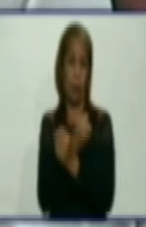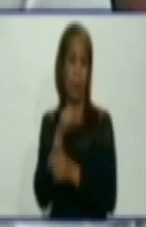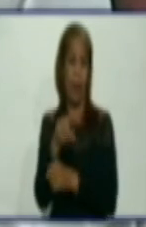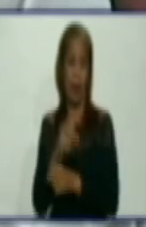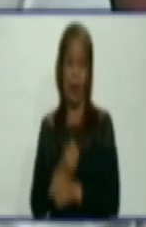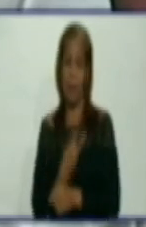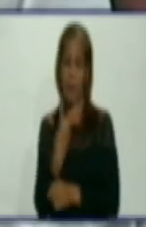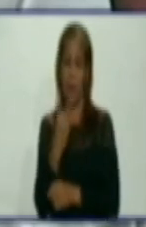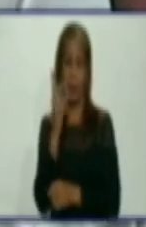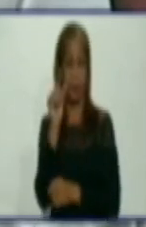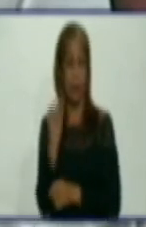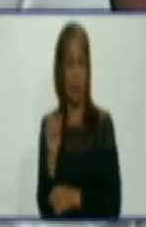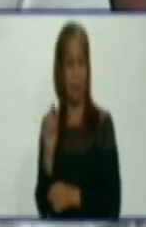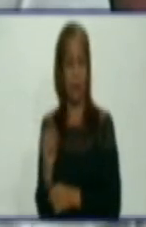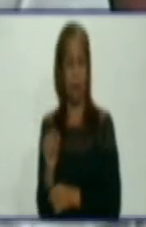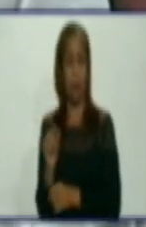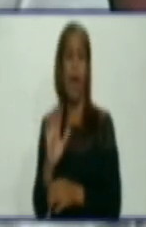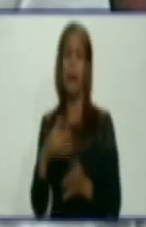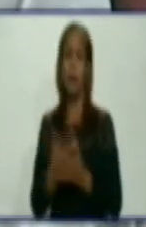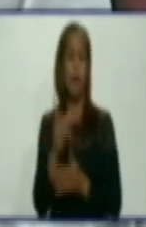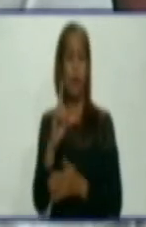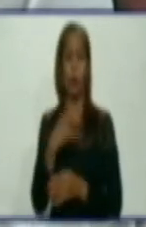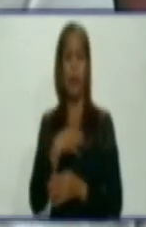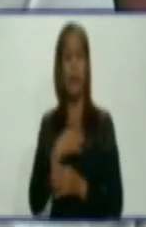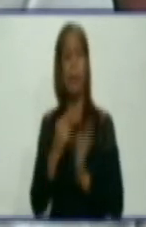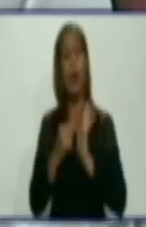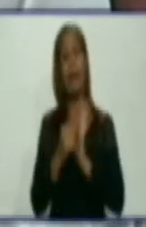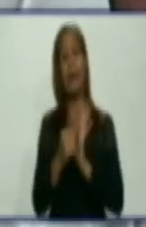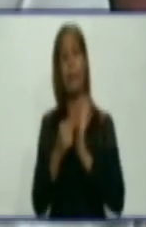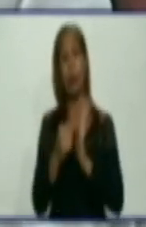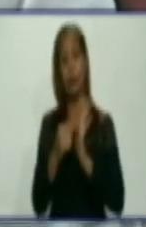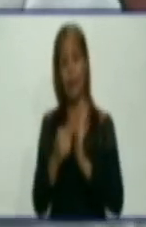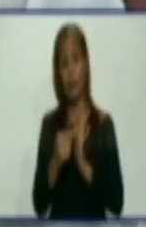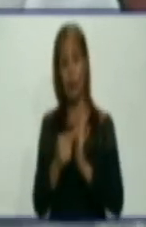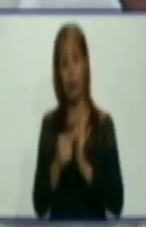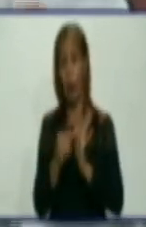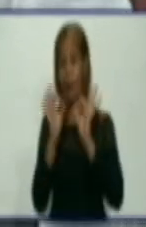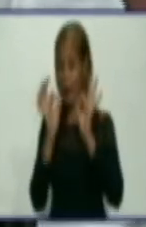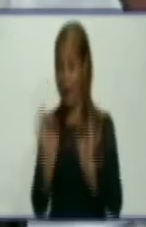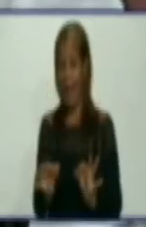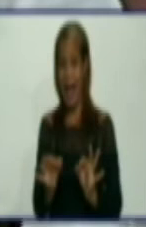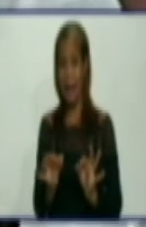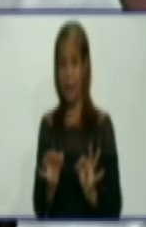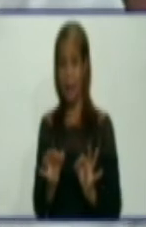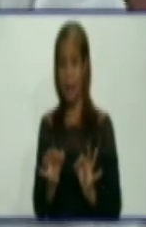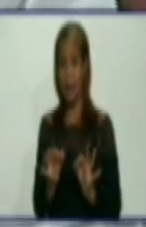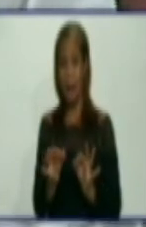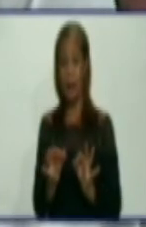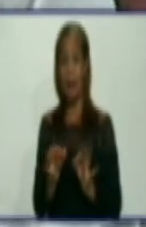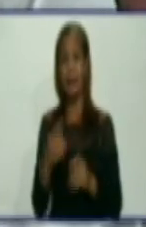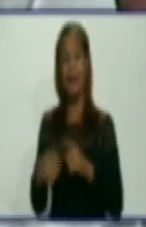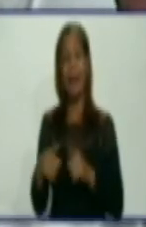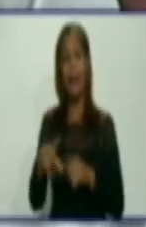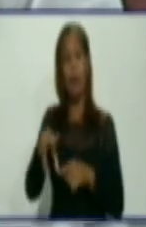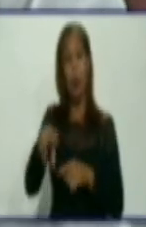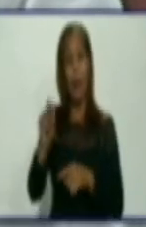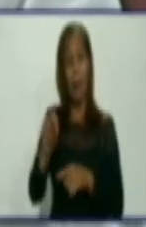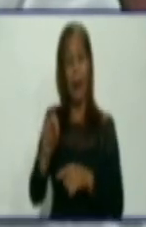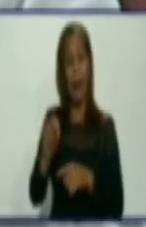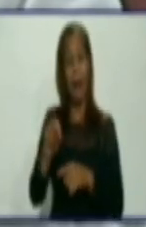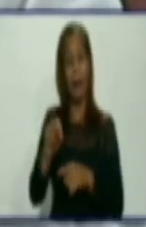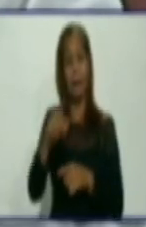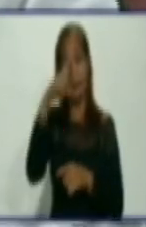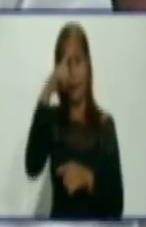insisto, no tenemos la demostración real de que en la provincia esté circulando desde el punto de vista de su aislamiento todavía,